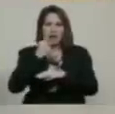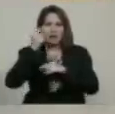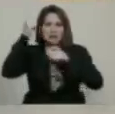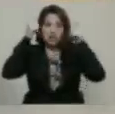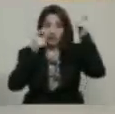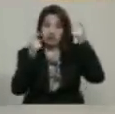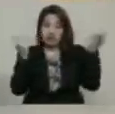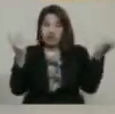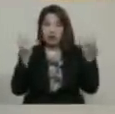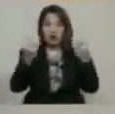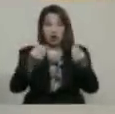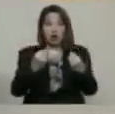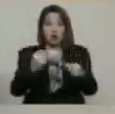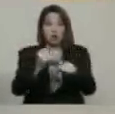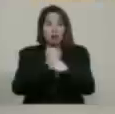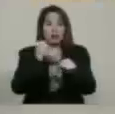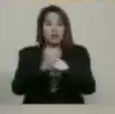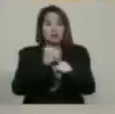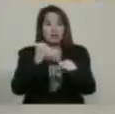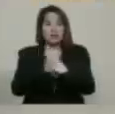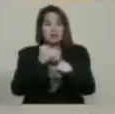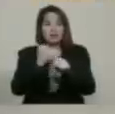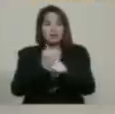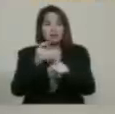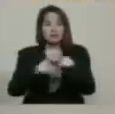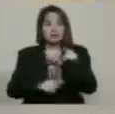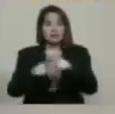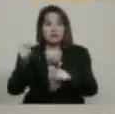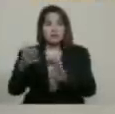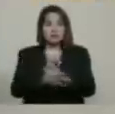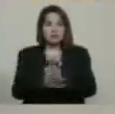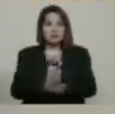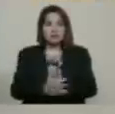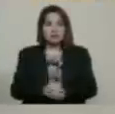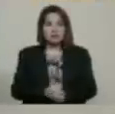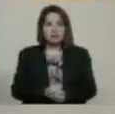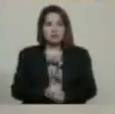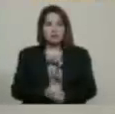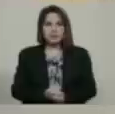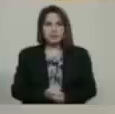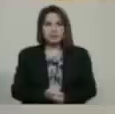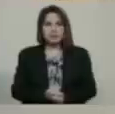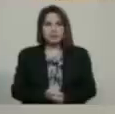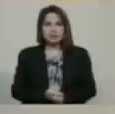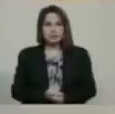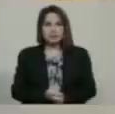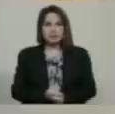el trabajo con las manos, el trabajo productivo, el trabajo colectivo, el trabajo conjunto.